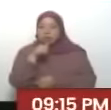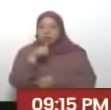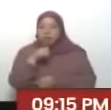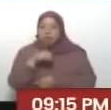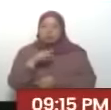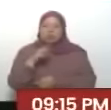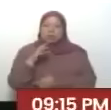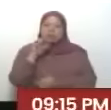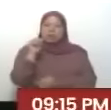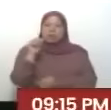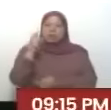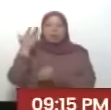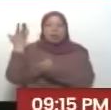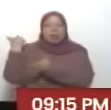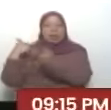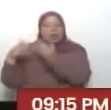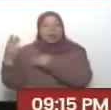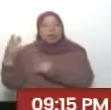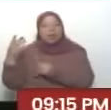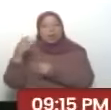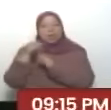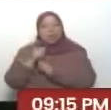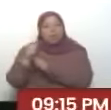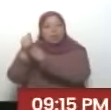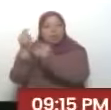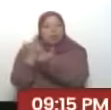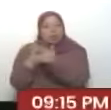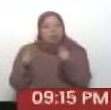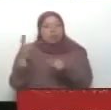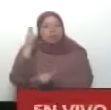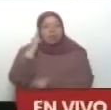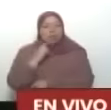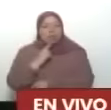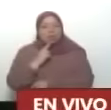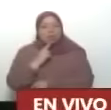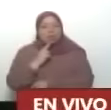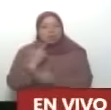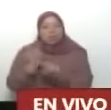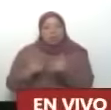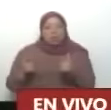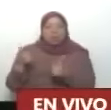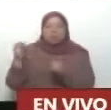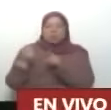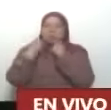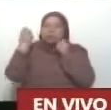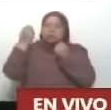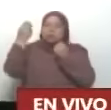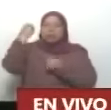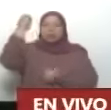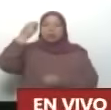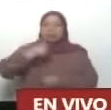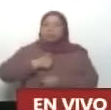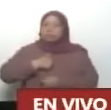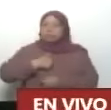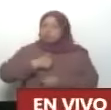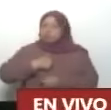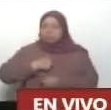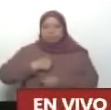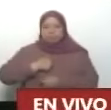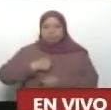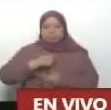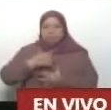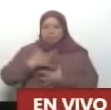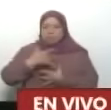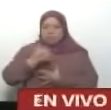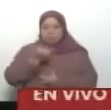María Campos, Juana Ramírez la Avanzadora, nuestros libertadores y libertadoras, cuando lucharon, no pensaban en ellos, en sus